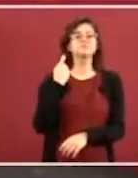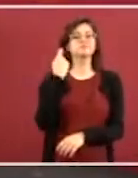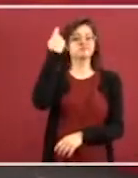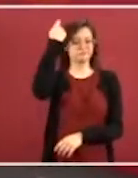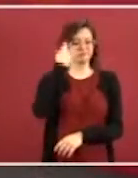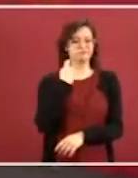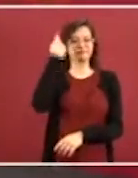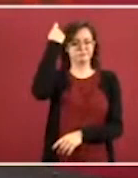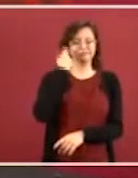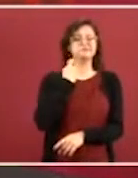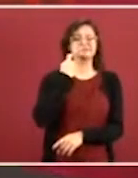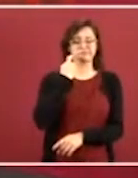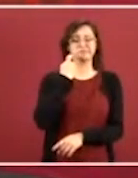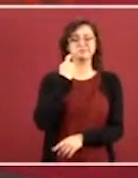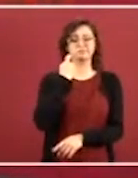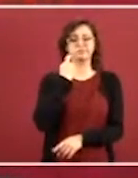si es